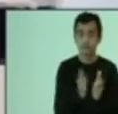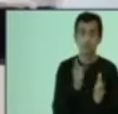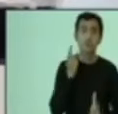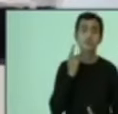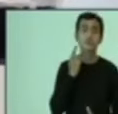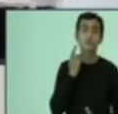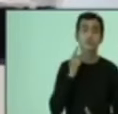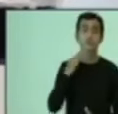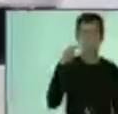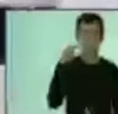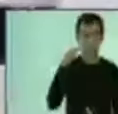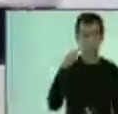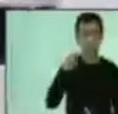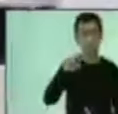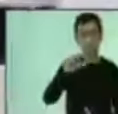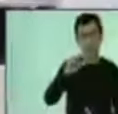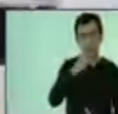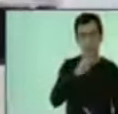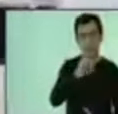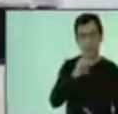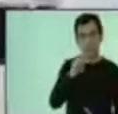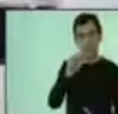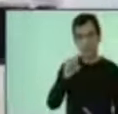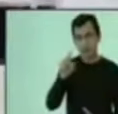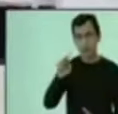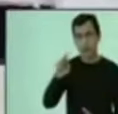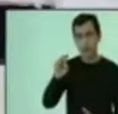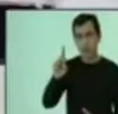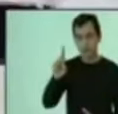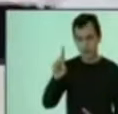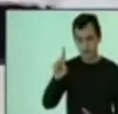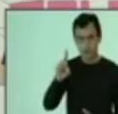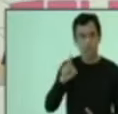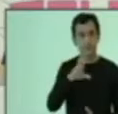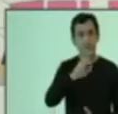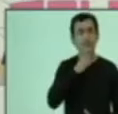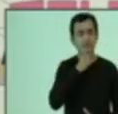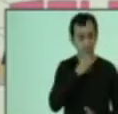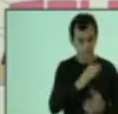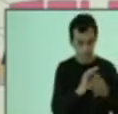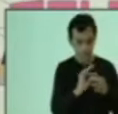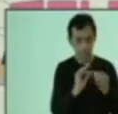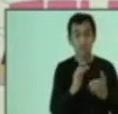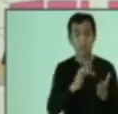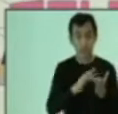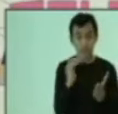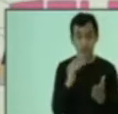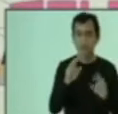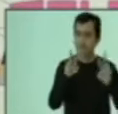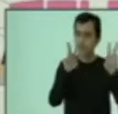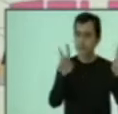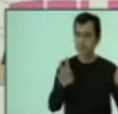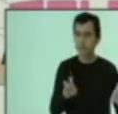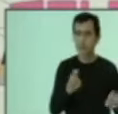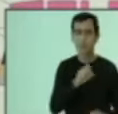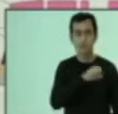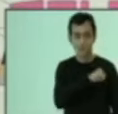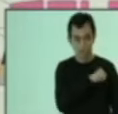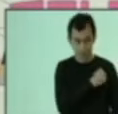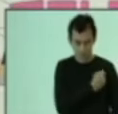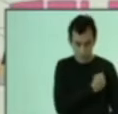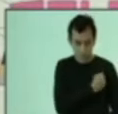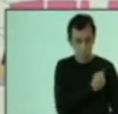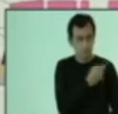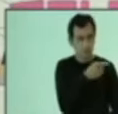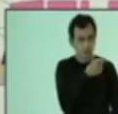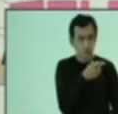de la coalición Veracruz Va, Elizabeth Montiel Velázquez, con 30 segundos, perdón. Sí. En materia de salud, en cuestión de clínicas, hospitales,